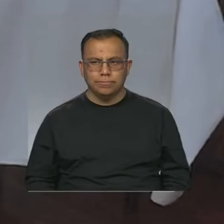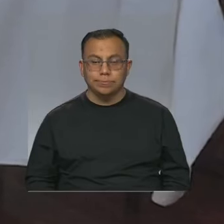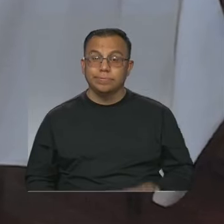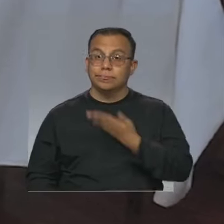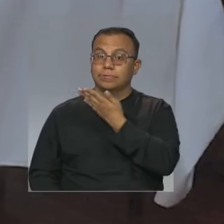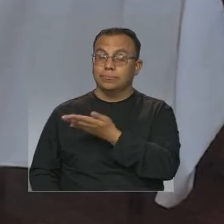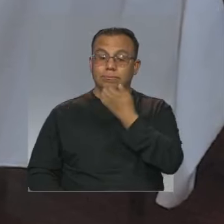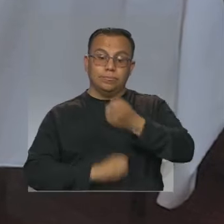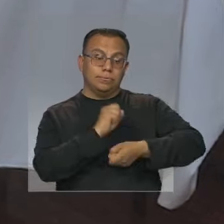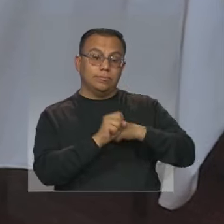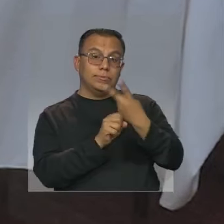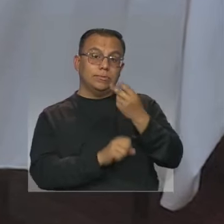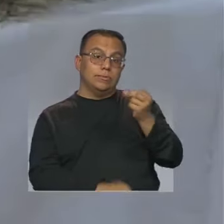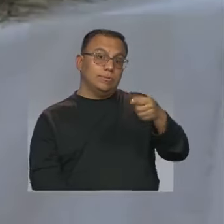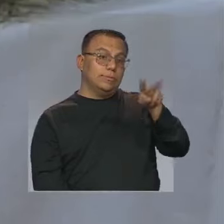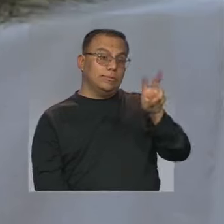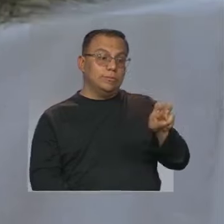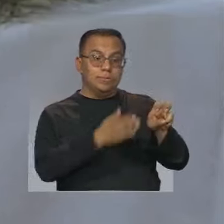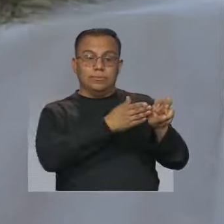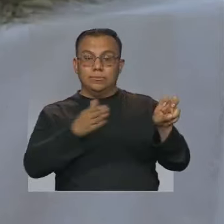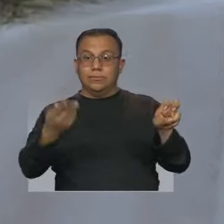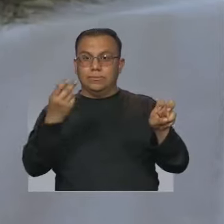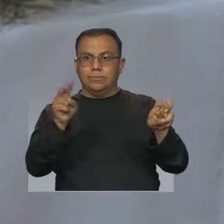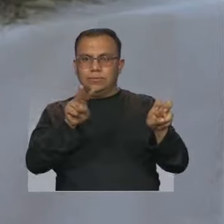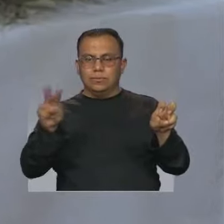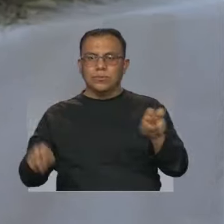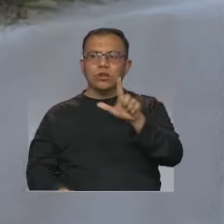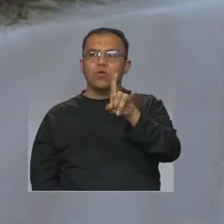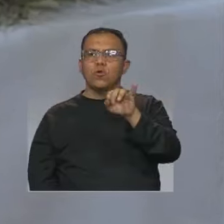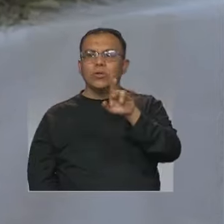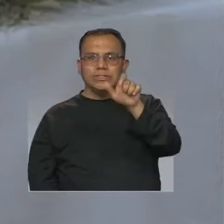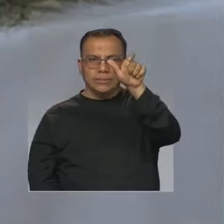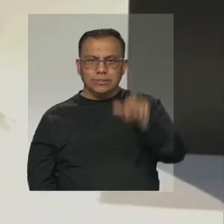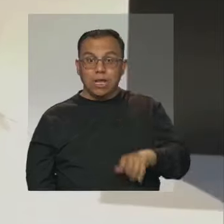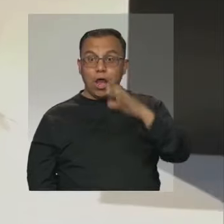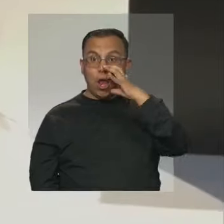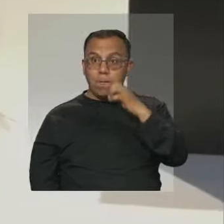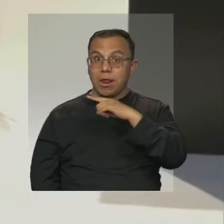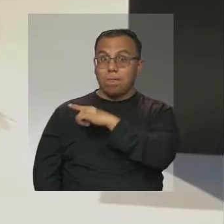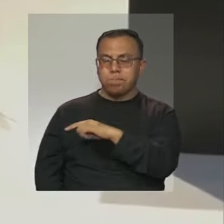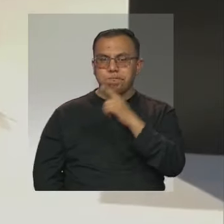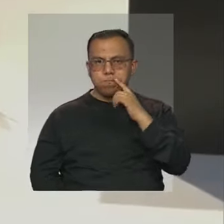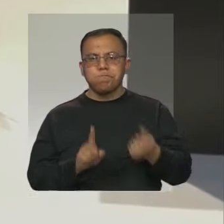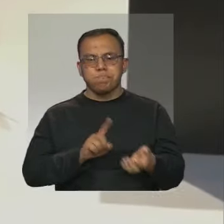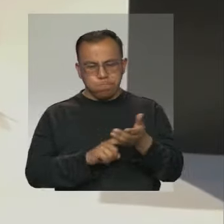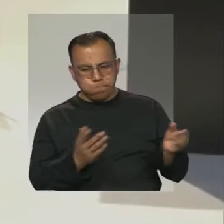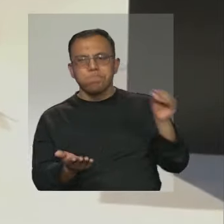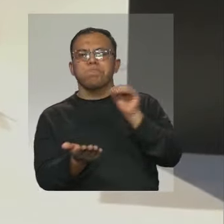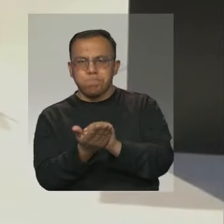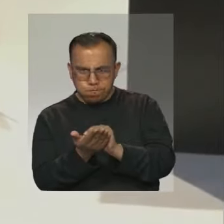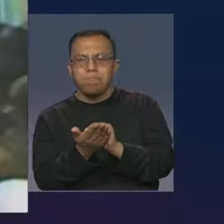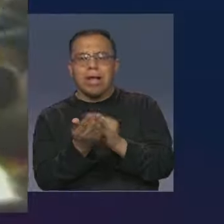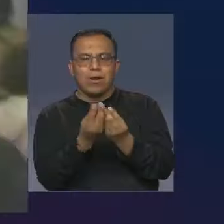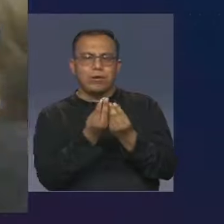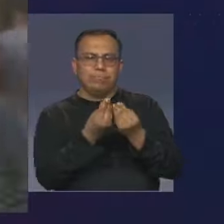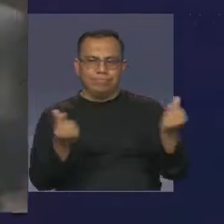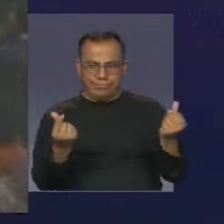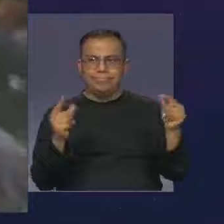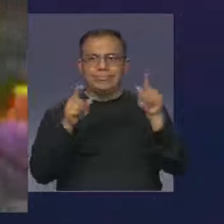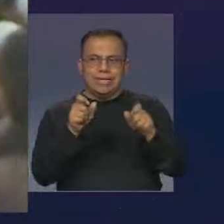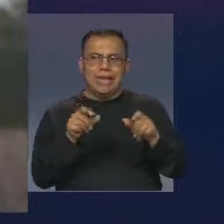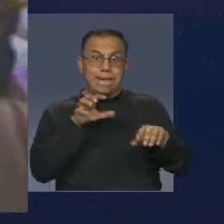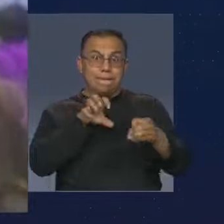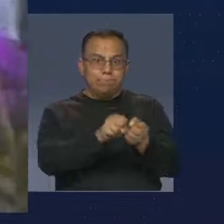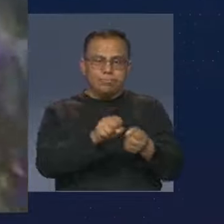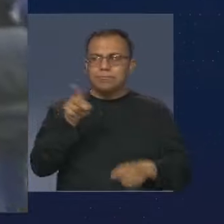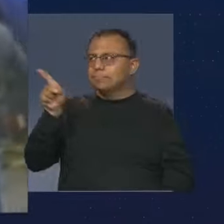Entre 2017 y 2022, el cuerpo de Luis Edilberto Cuervo Torres fue incluido en las bases de desaparecidos de la toma